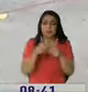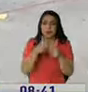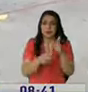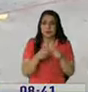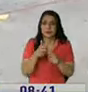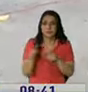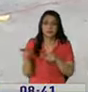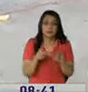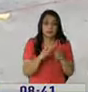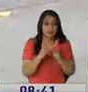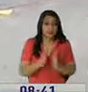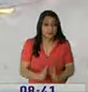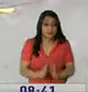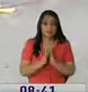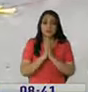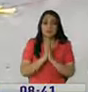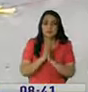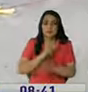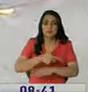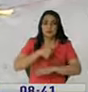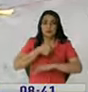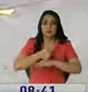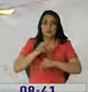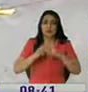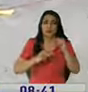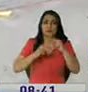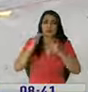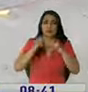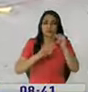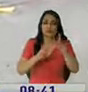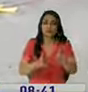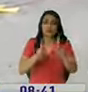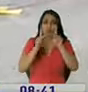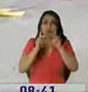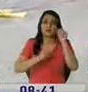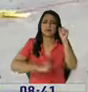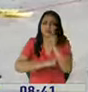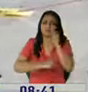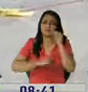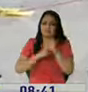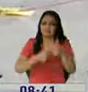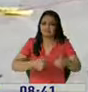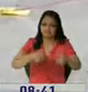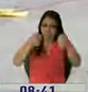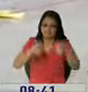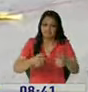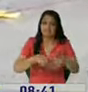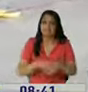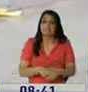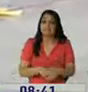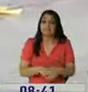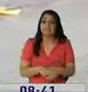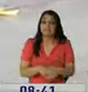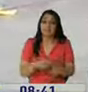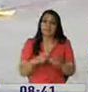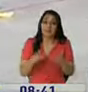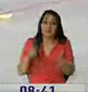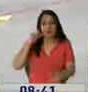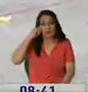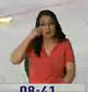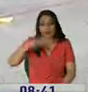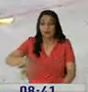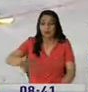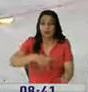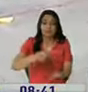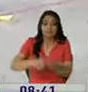mientras que los vecinos también piden a las autoridades la construcción de un puente de hormigón. Bueno, recordemos también que se encuentra en estudios, se están realizando